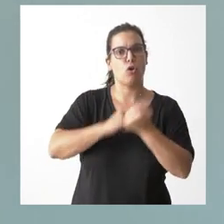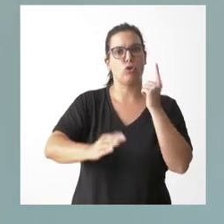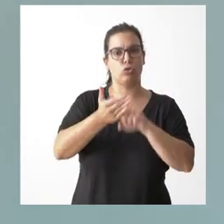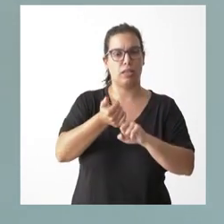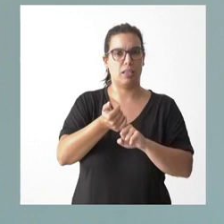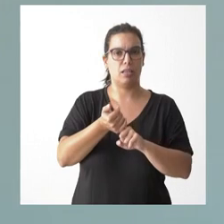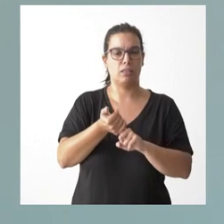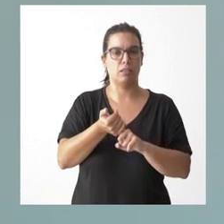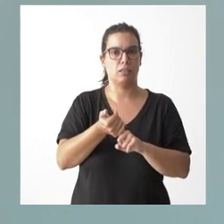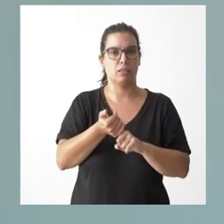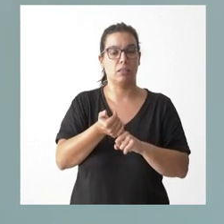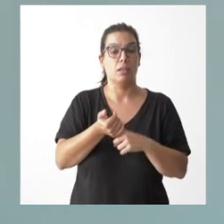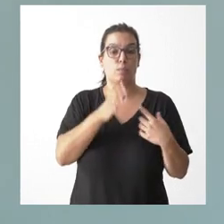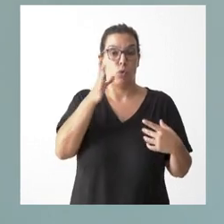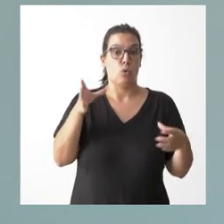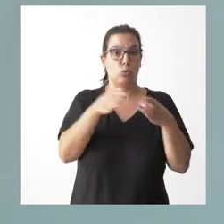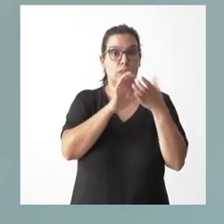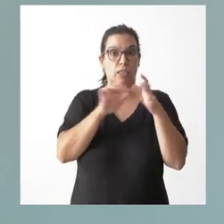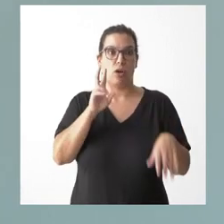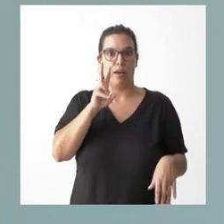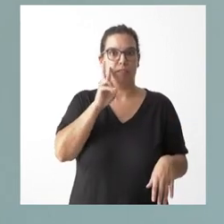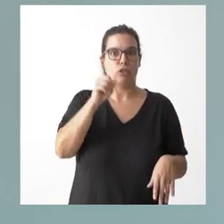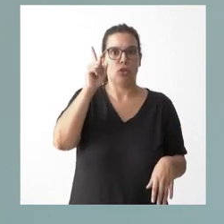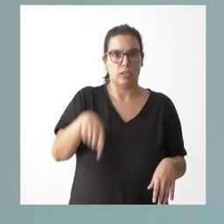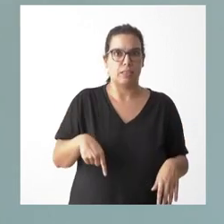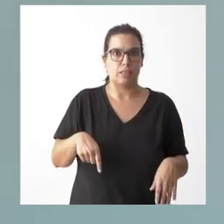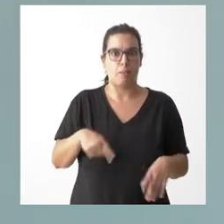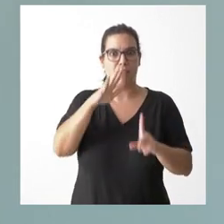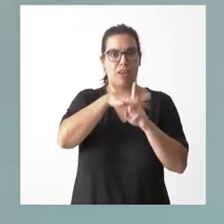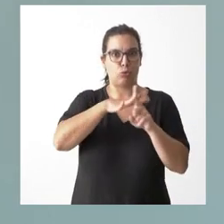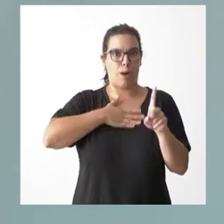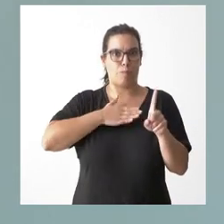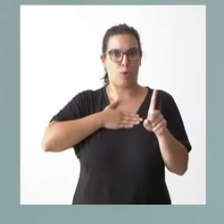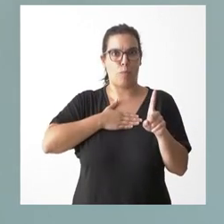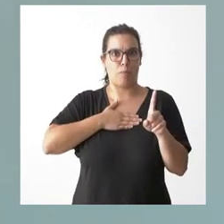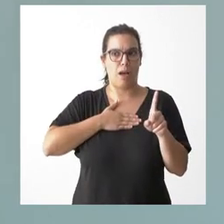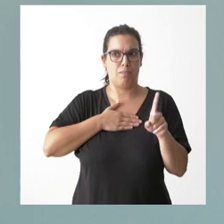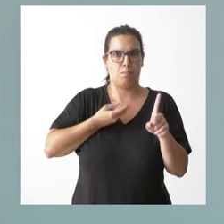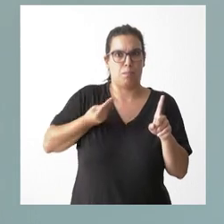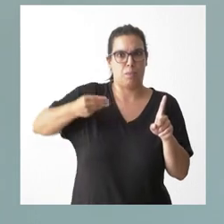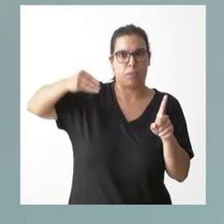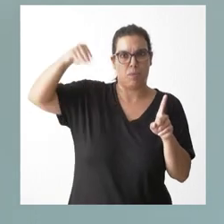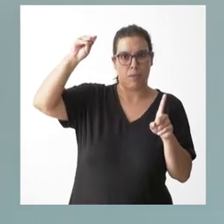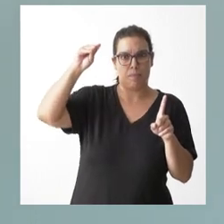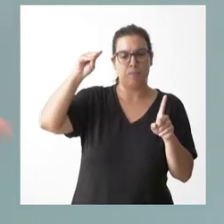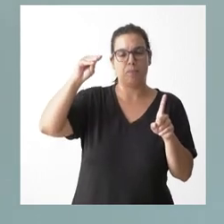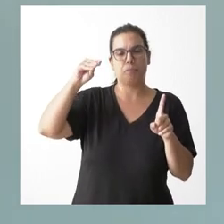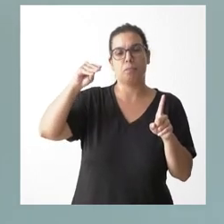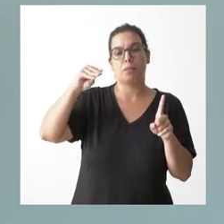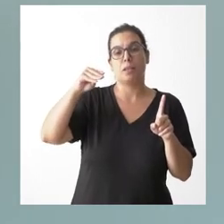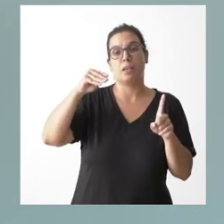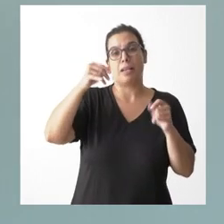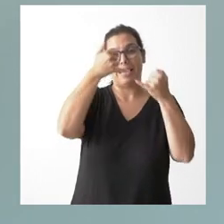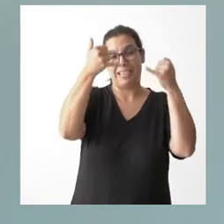padeciendo porque la Junta de Castilla y León ha visto incrementar de una forma muy notable su factura energética. No era el único eje que hablaba de este asunto porque se hablaba de